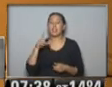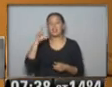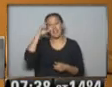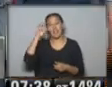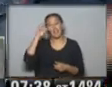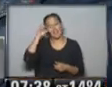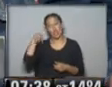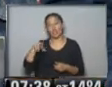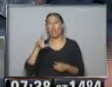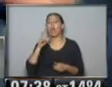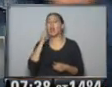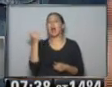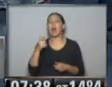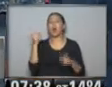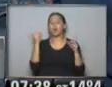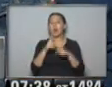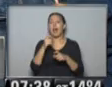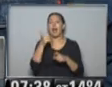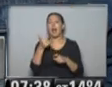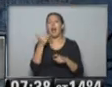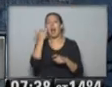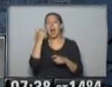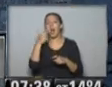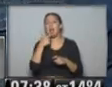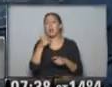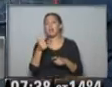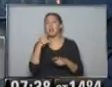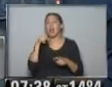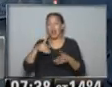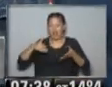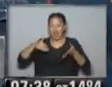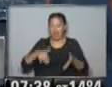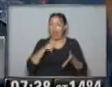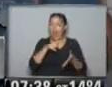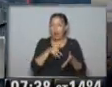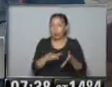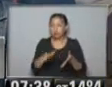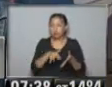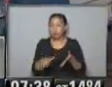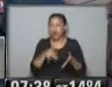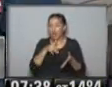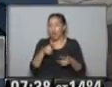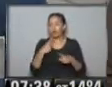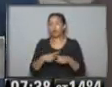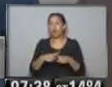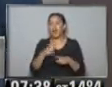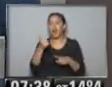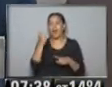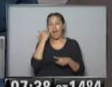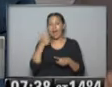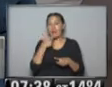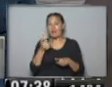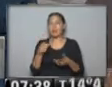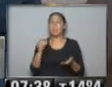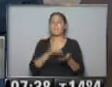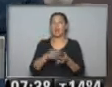un problema con AISA y entre Edenor. Las cámaras tienen filtraciones de agua causadas por Edenor, por Aguas Argentinas, más